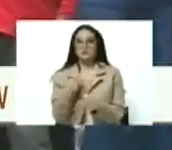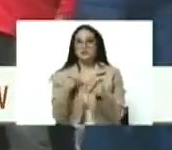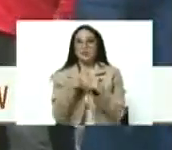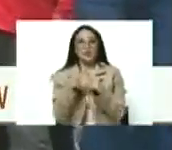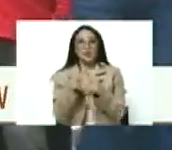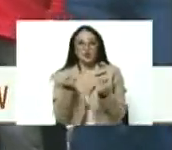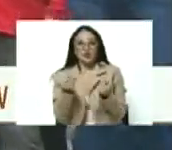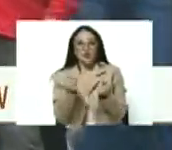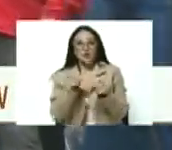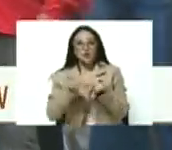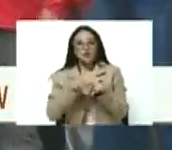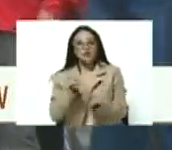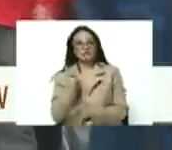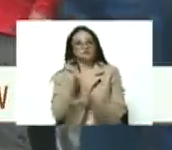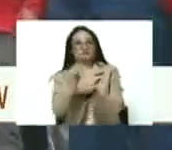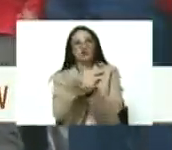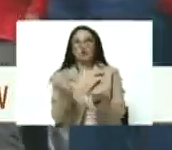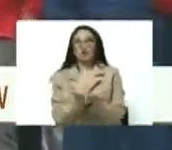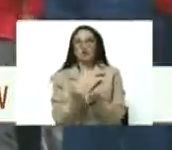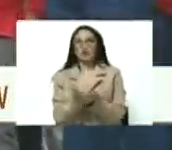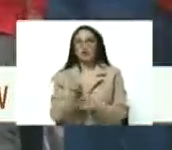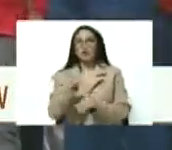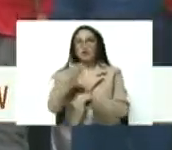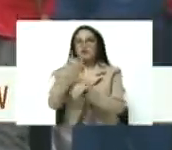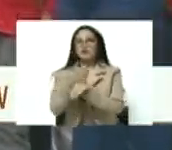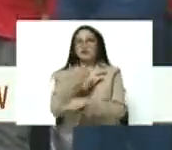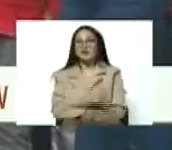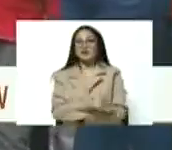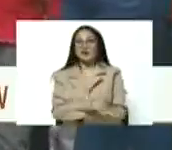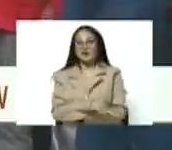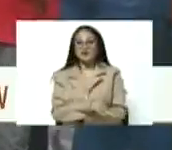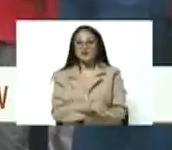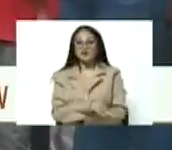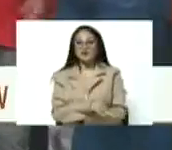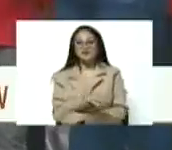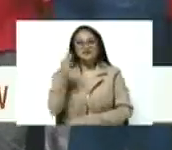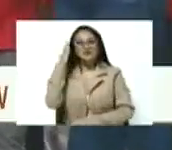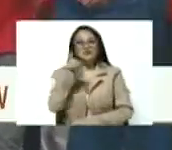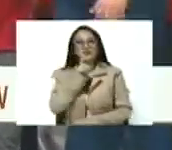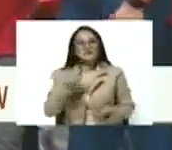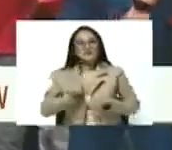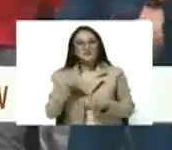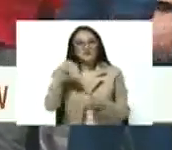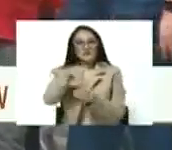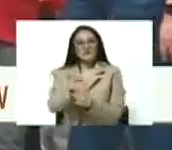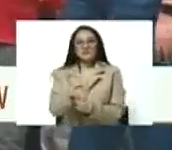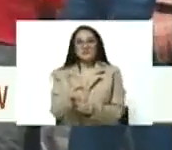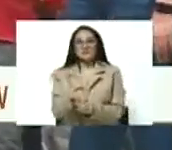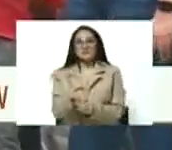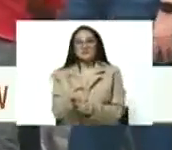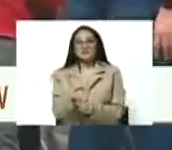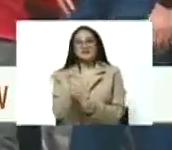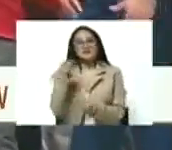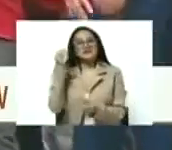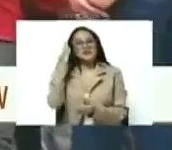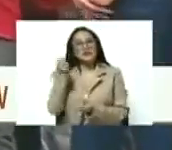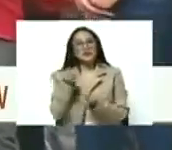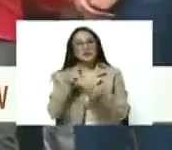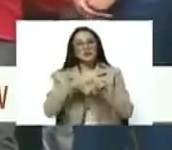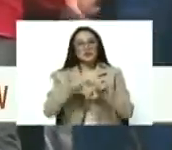Voy a decir, los niños para el colegio, no. El jefe de calle, la jefa de calle, sabe quién vive aquí y sabe cuántos niños hay